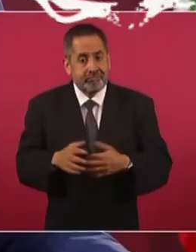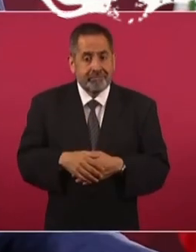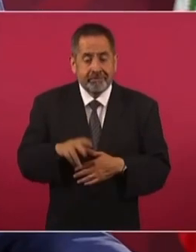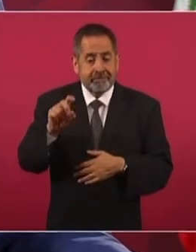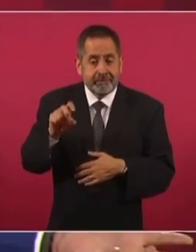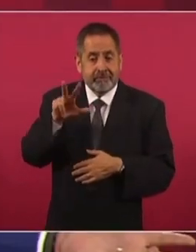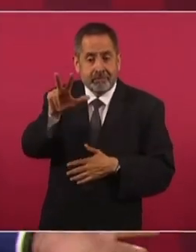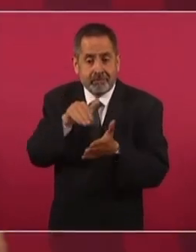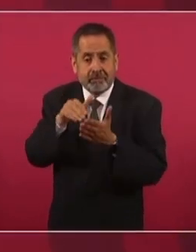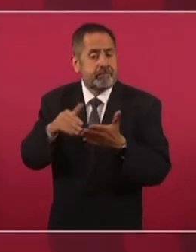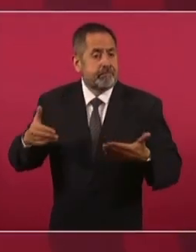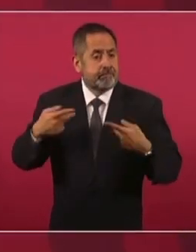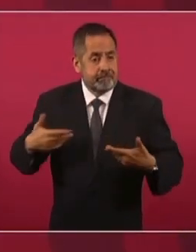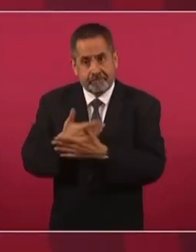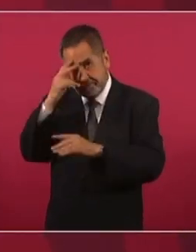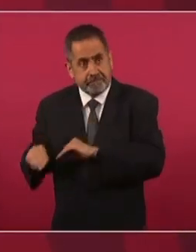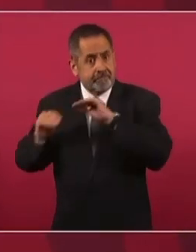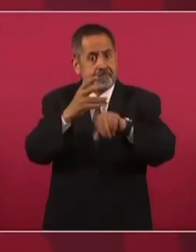Son 38 millones de mexicanos en Estados Unidos.